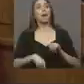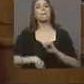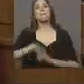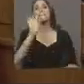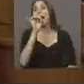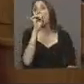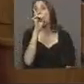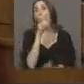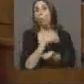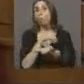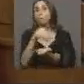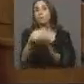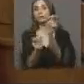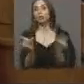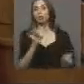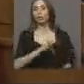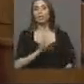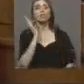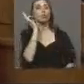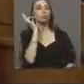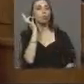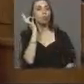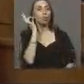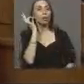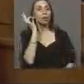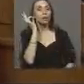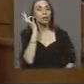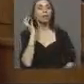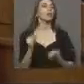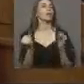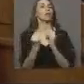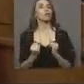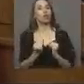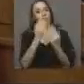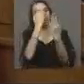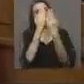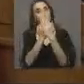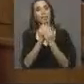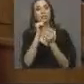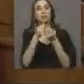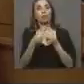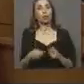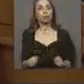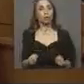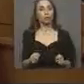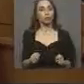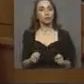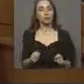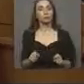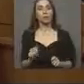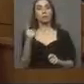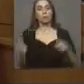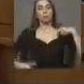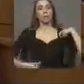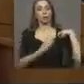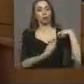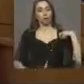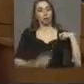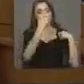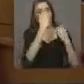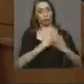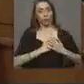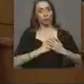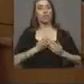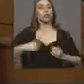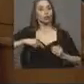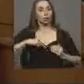más de un millón de chilenos, especialmente mujeres, fue una forma de enfrentar la pobreza. Y en el primer gobierno de la presidenta Bachelet